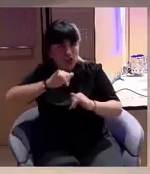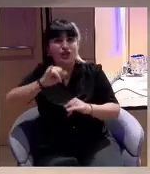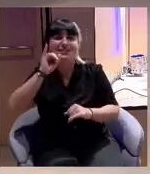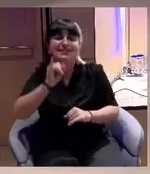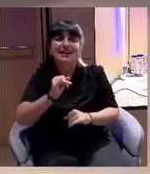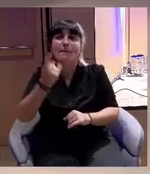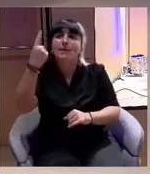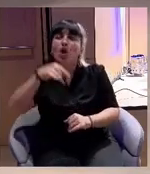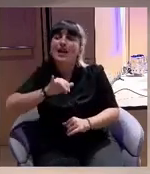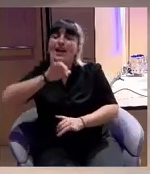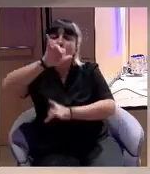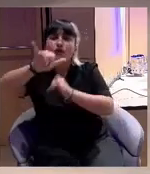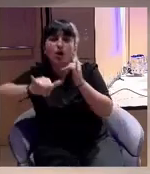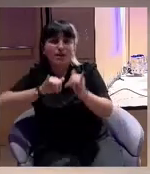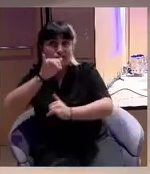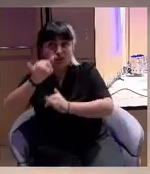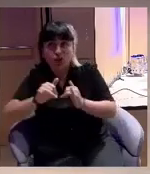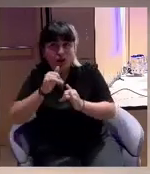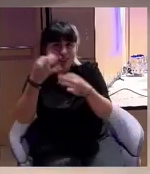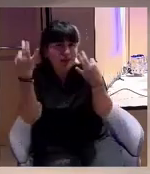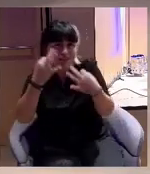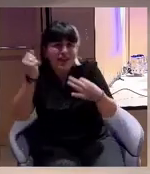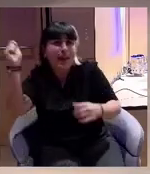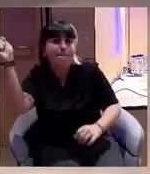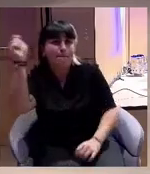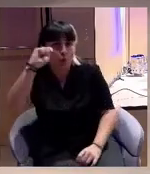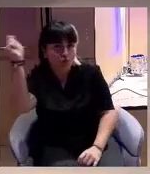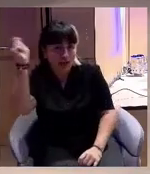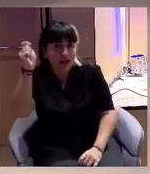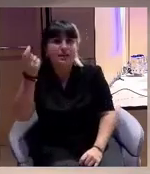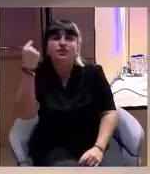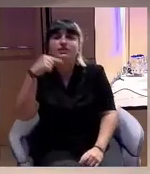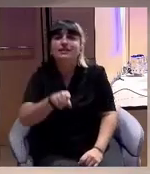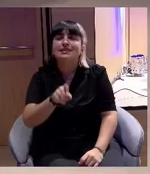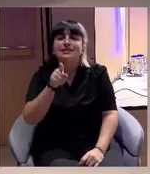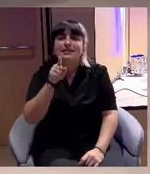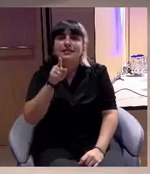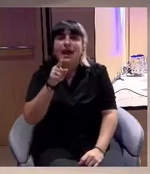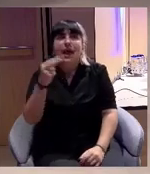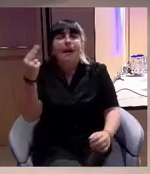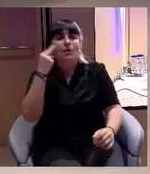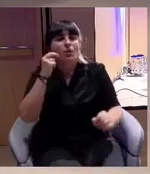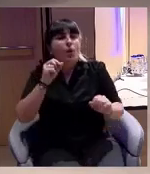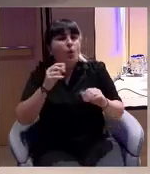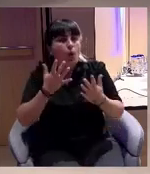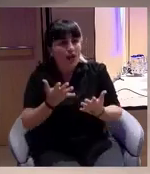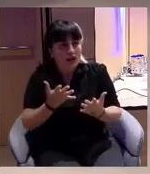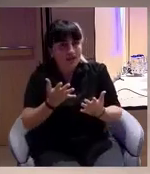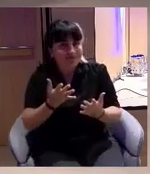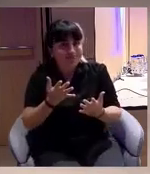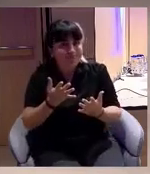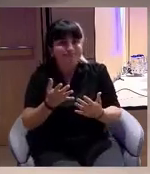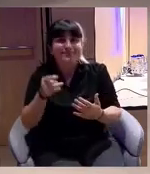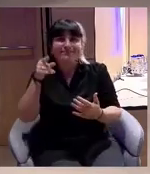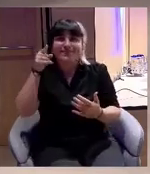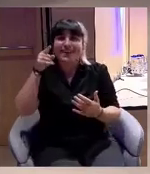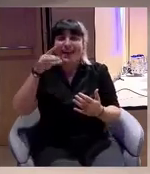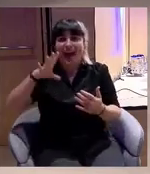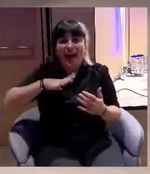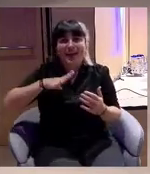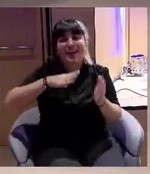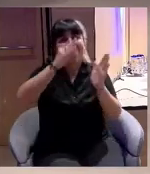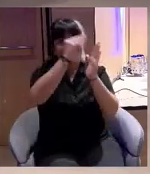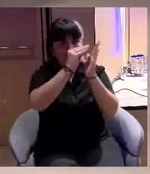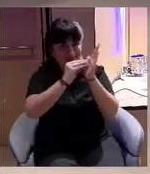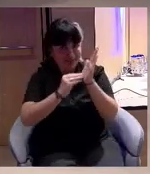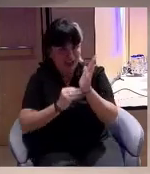público no eh El problema es que a partir de esos datos hay que construir esa información que es